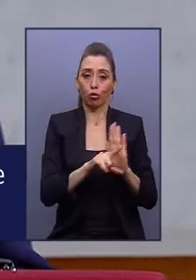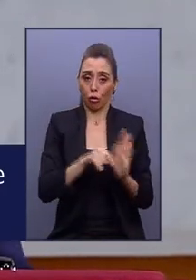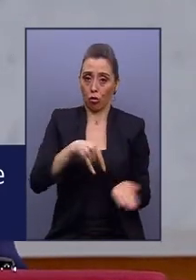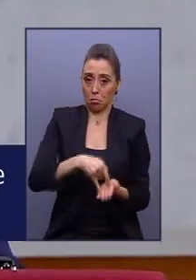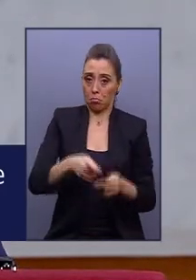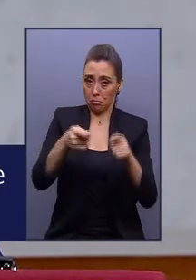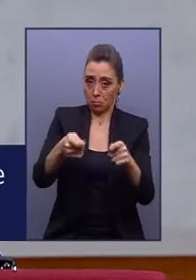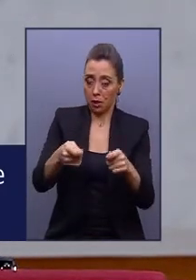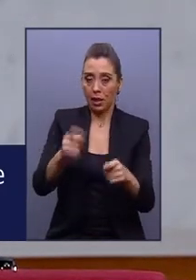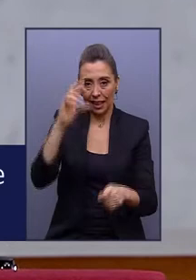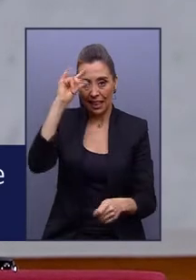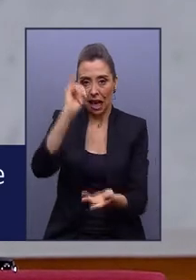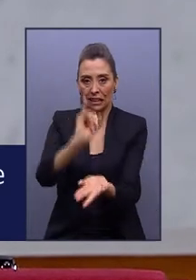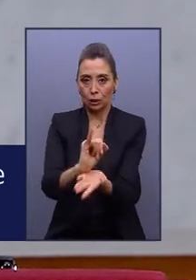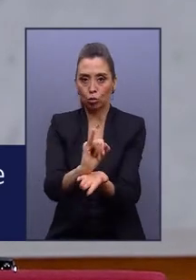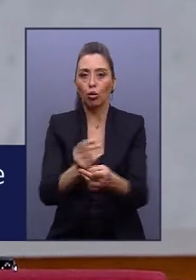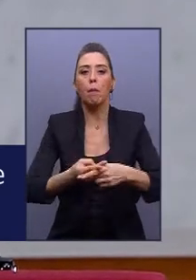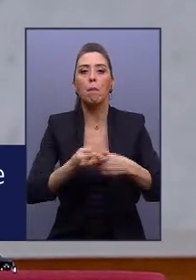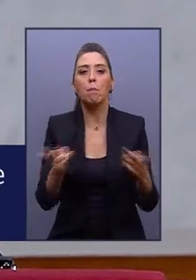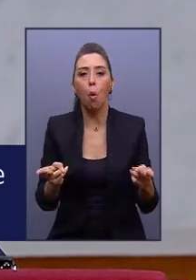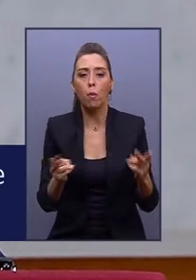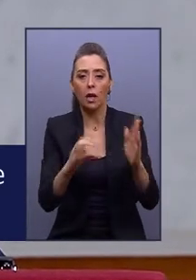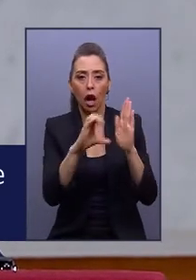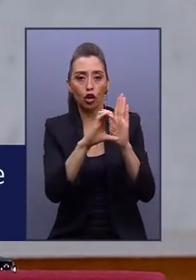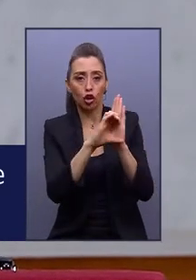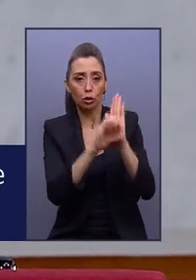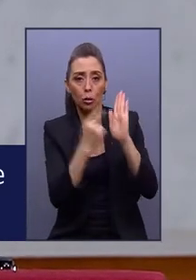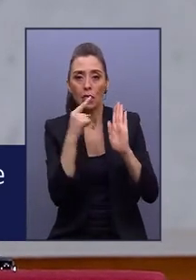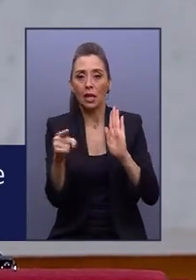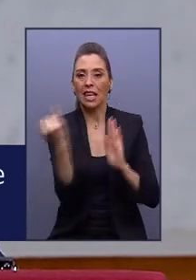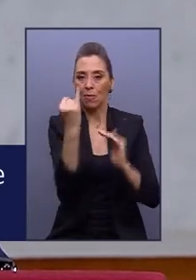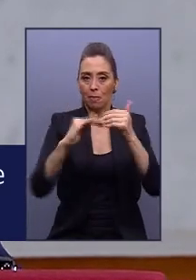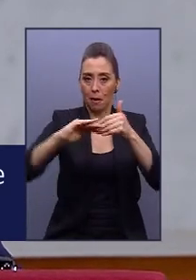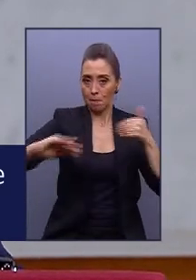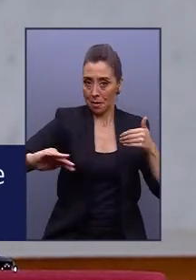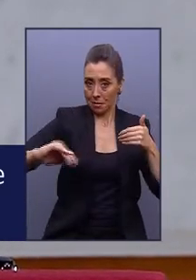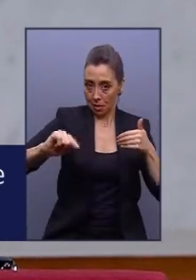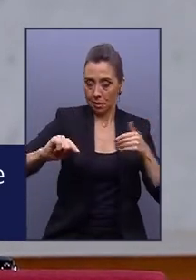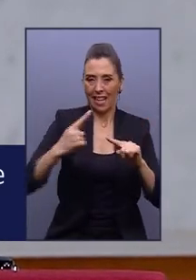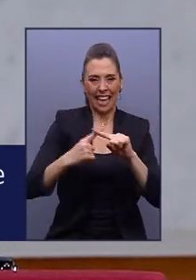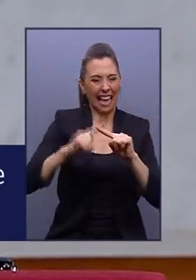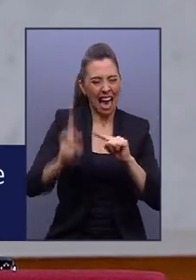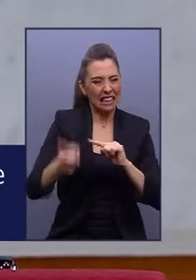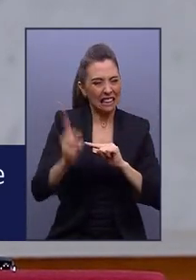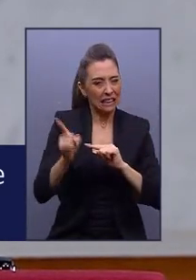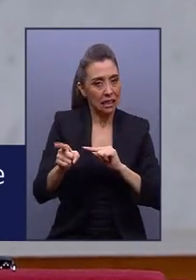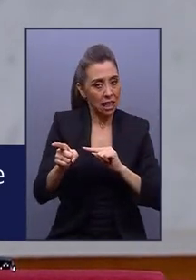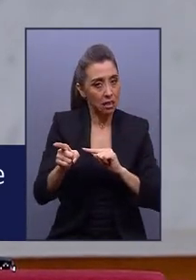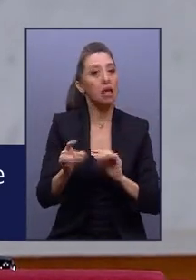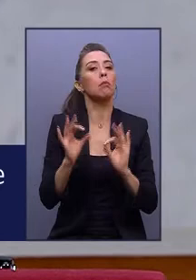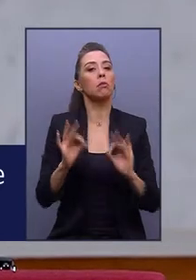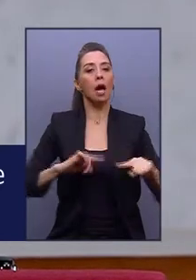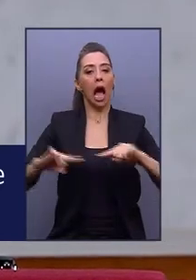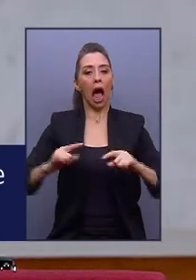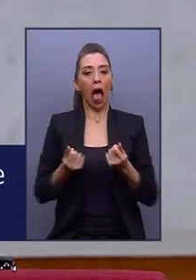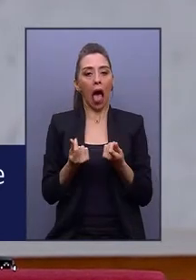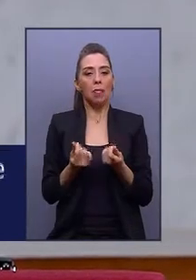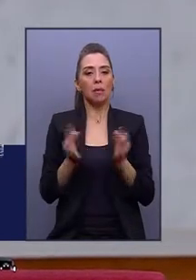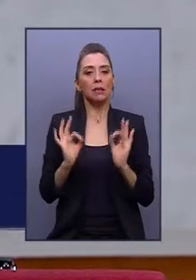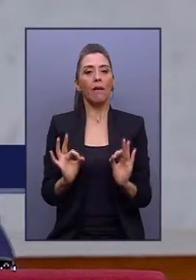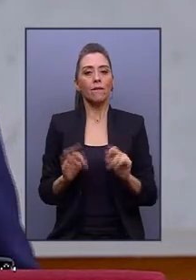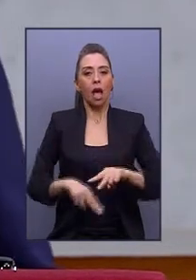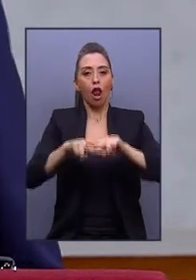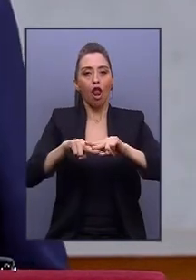creación de un organismo público, constitucionalmente autónomo y con altas exigencias que asegure la correcta administración de estos